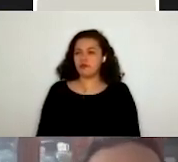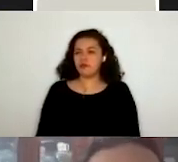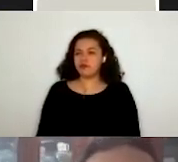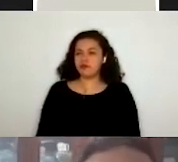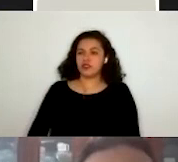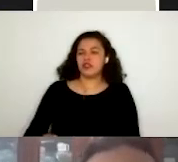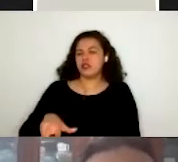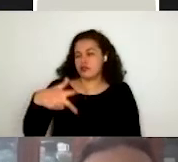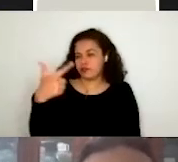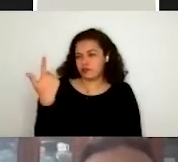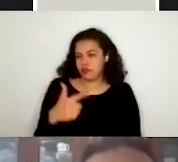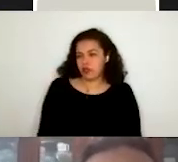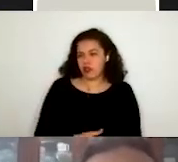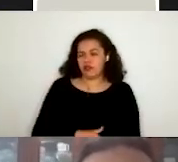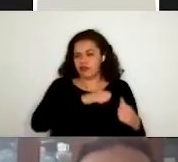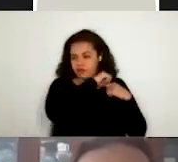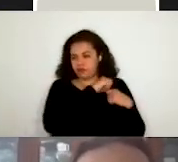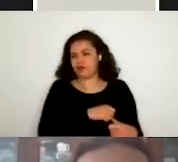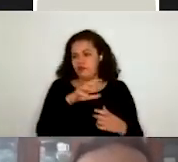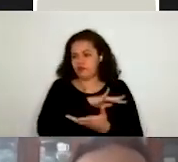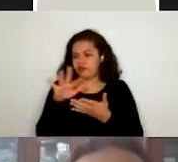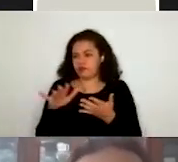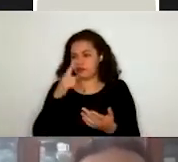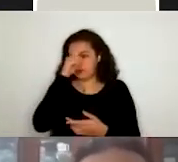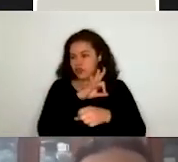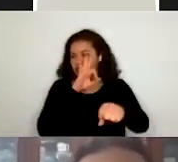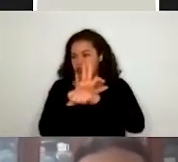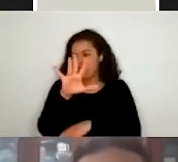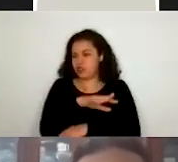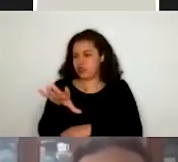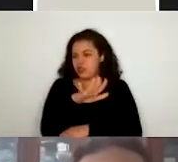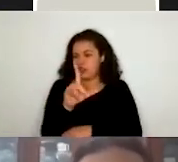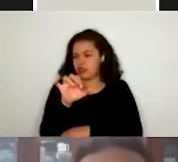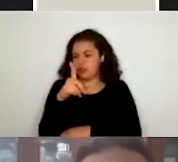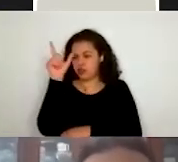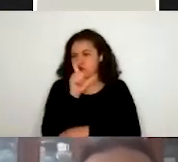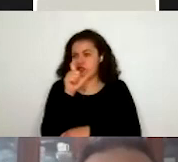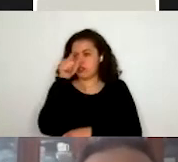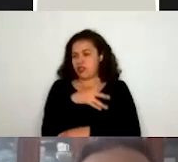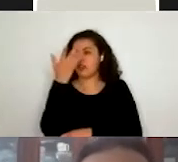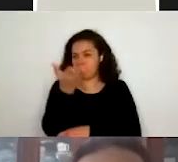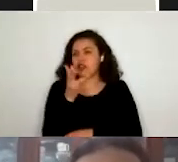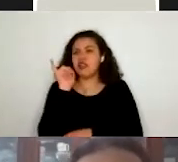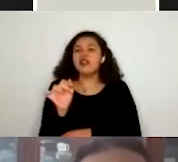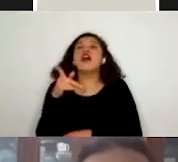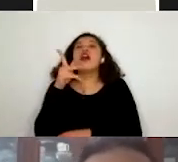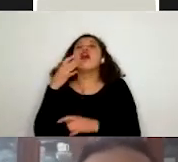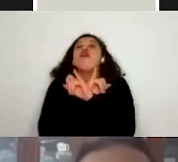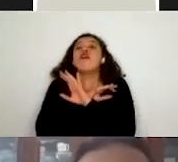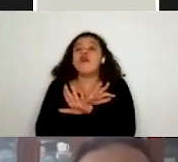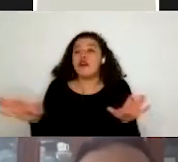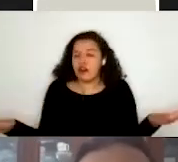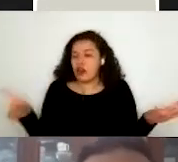12. Exhibir a la Autoridad de Gestión Integral de Riesgos y Protección Civil, cuando ésta así lo solicite, la información